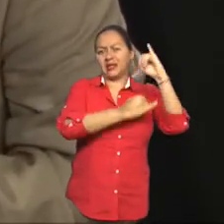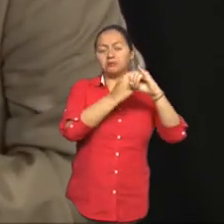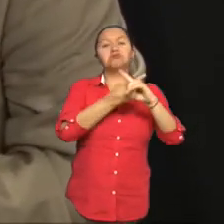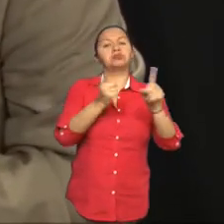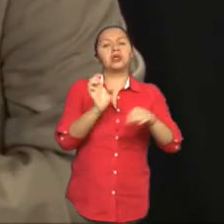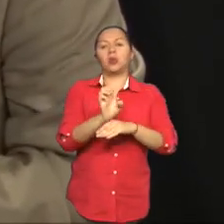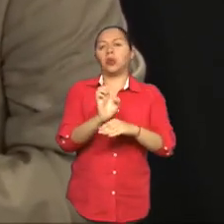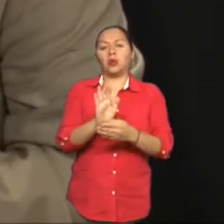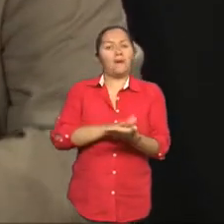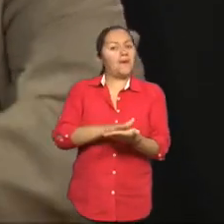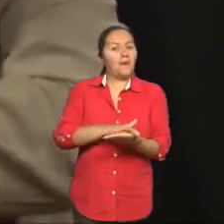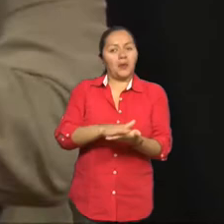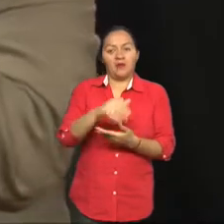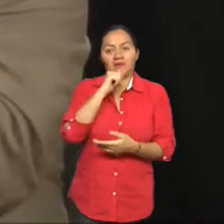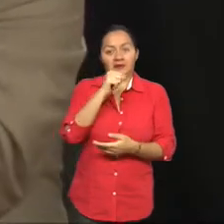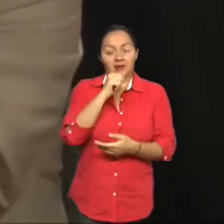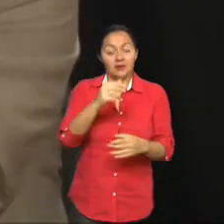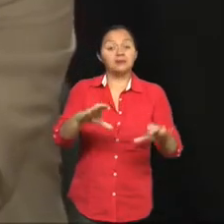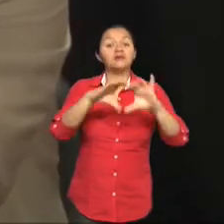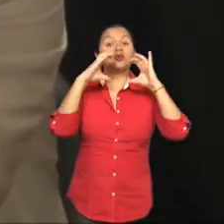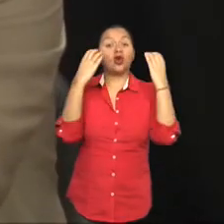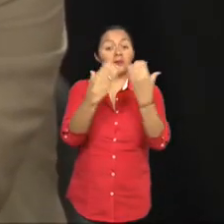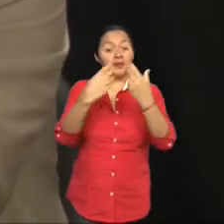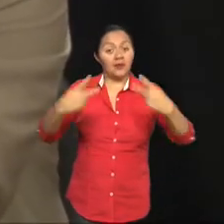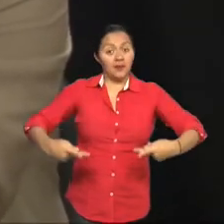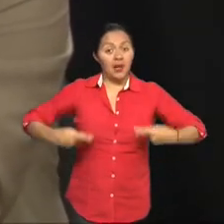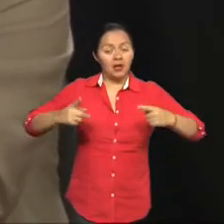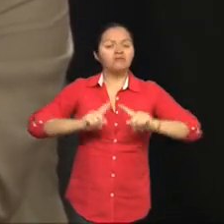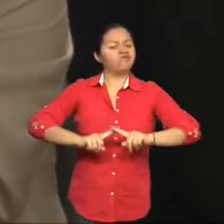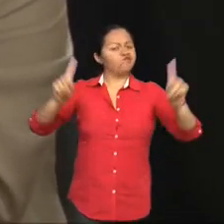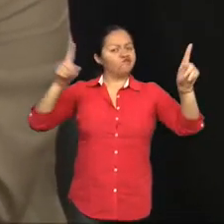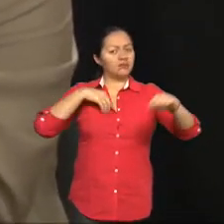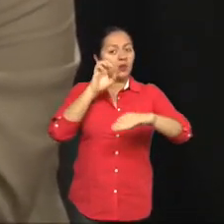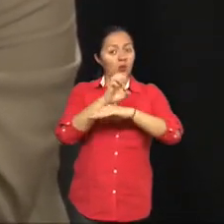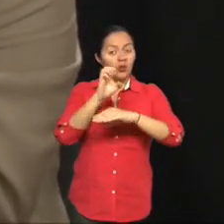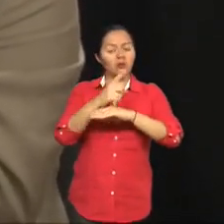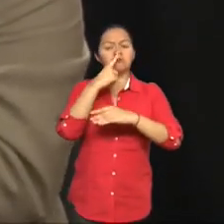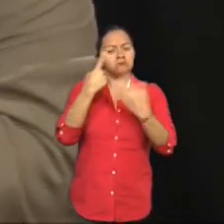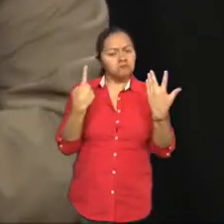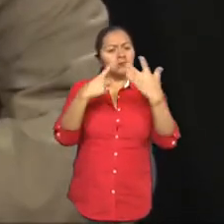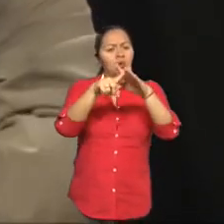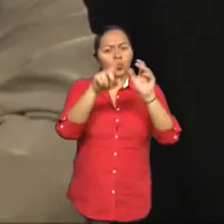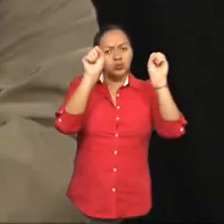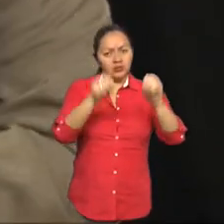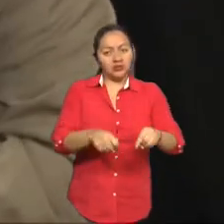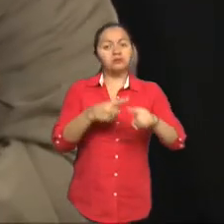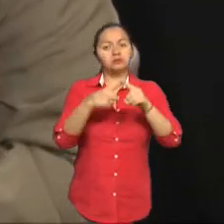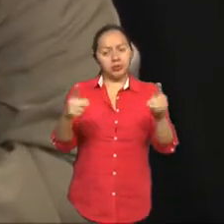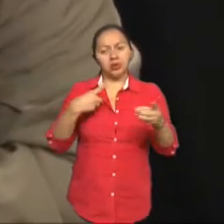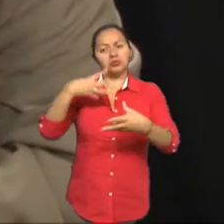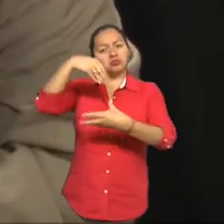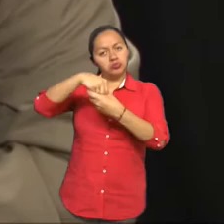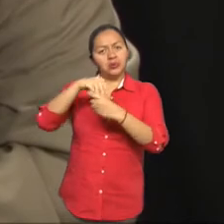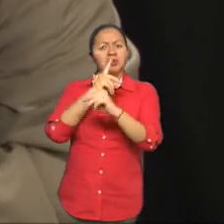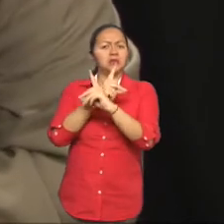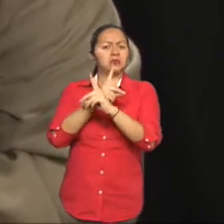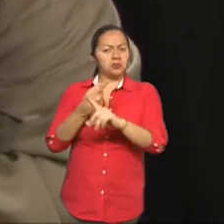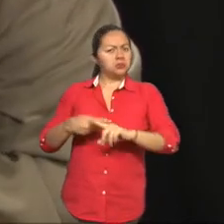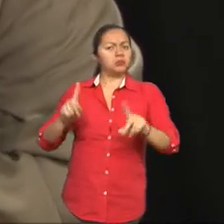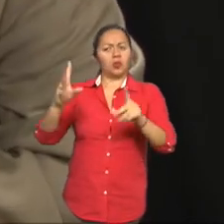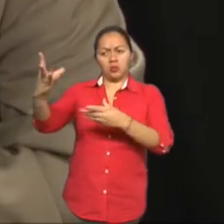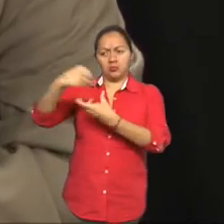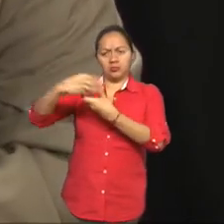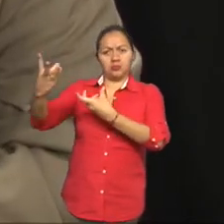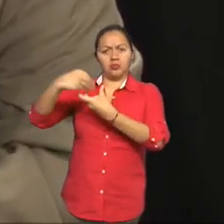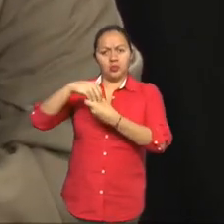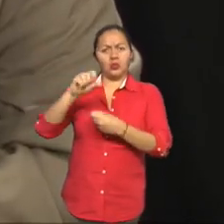El Comité Paralímpico, como tenemos una estructura diferente en Ecuador, que es bastante inclusiva, sí acoge a las cuatro discapacidades, incluyendo